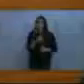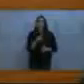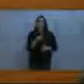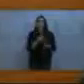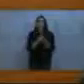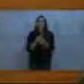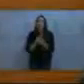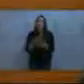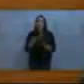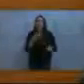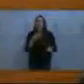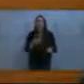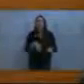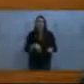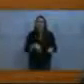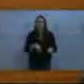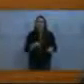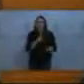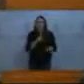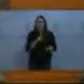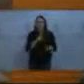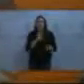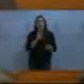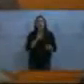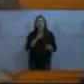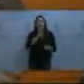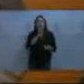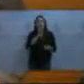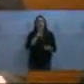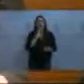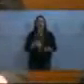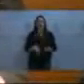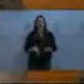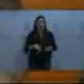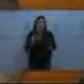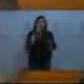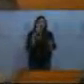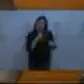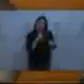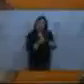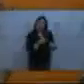indemnizaciones? ¿Sobre quién repercute esta deficiente gestión de personal? Sabe la